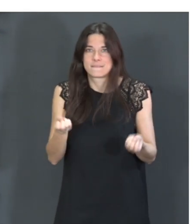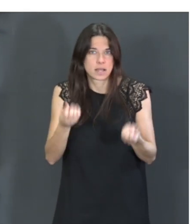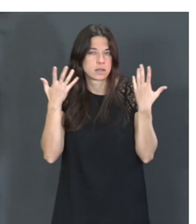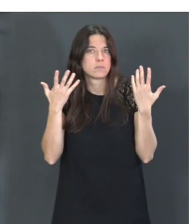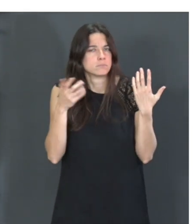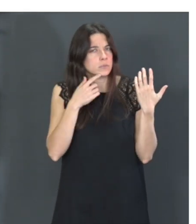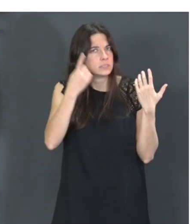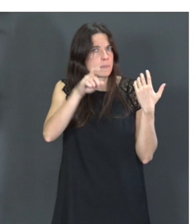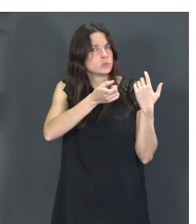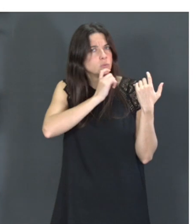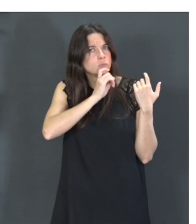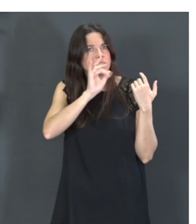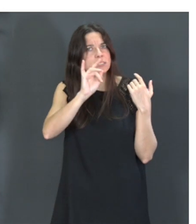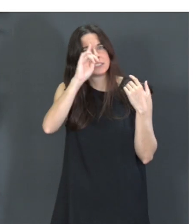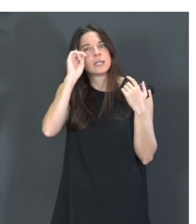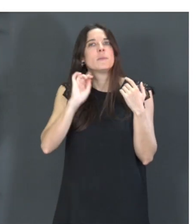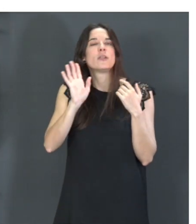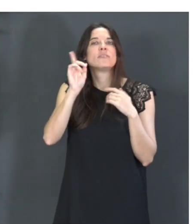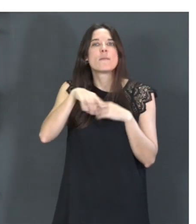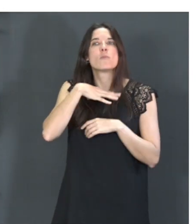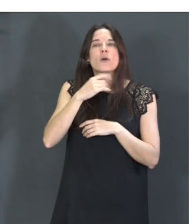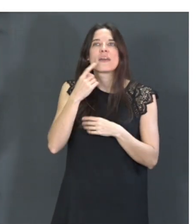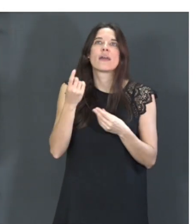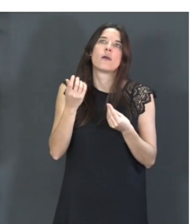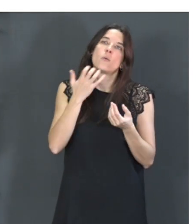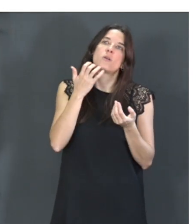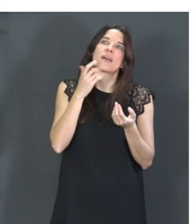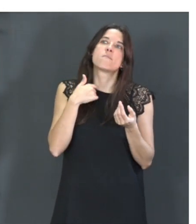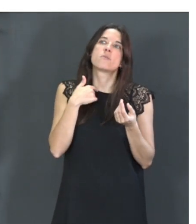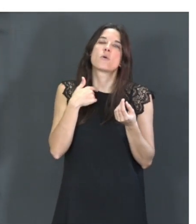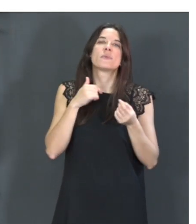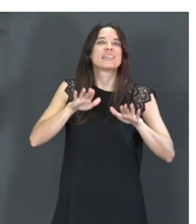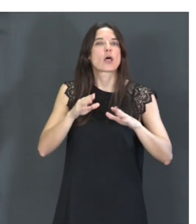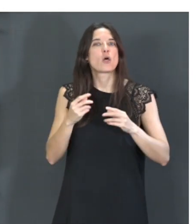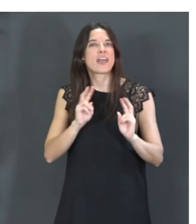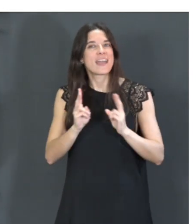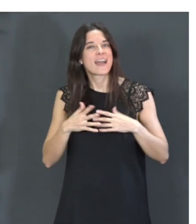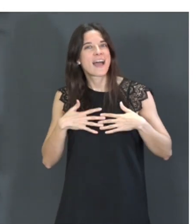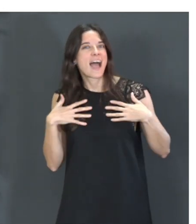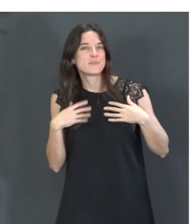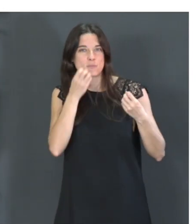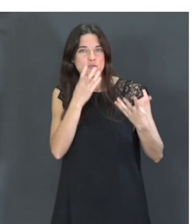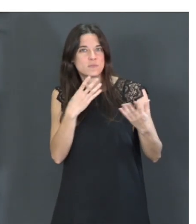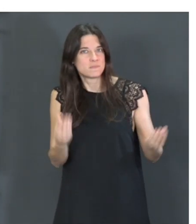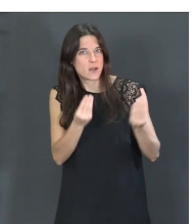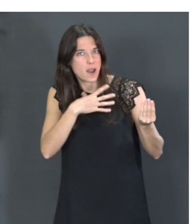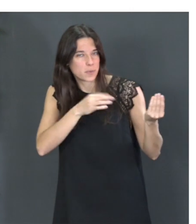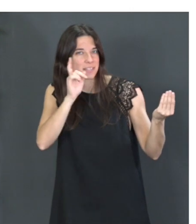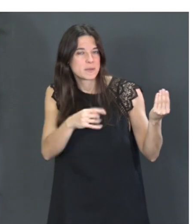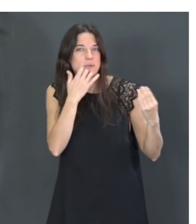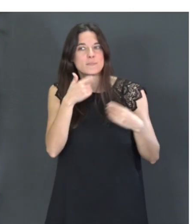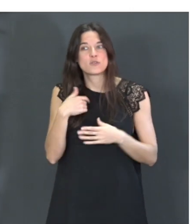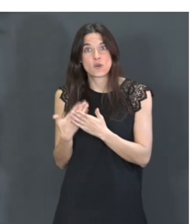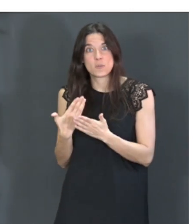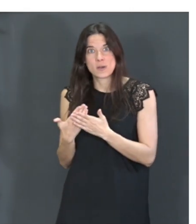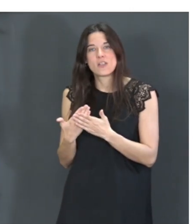hacer, pero también es capaz de mejorar, por ejemplo, los estados de ánimo. Nosotros hemos comprobado, después de una